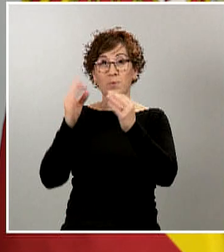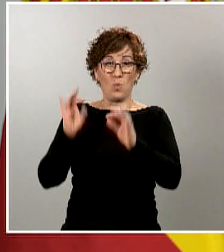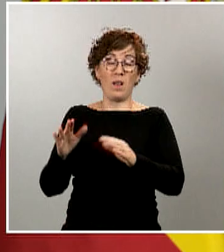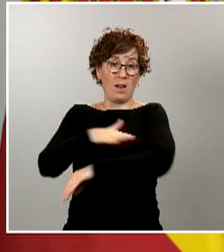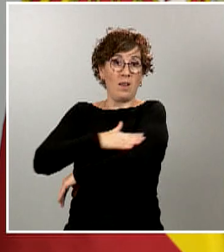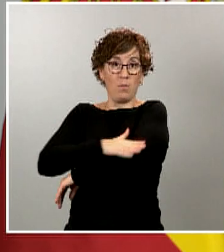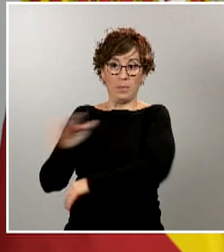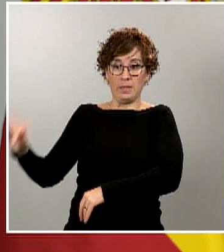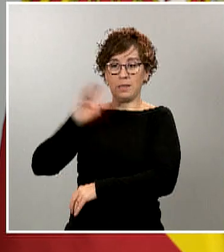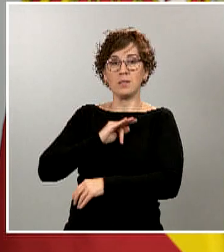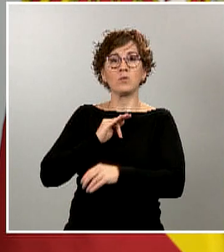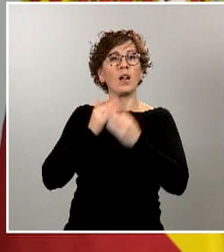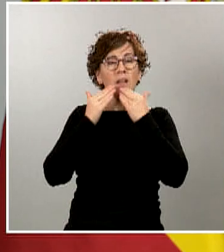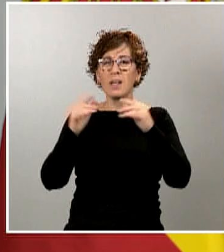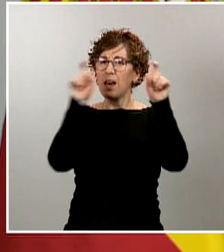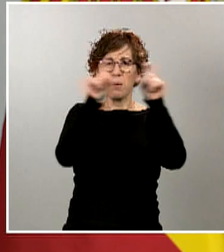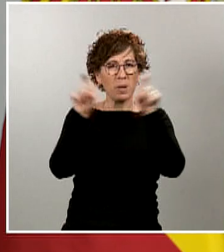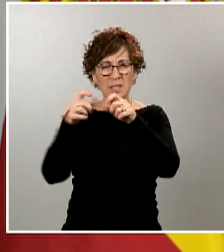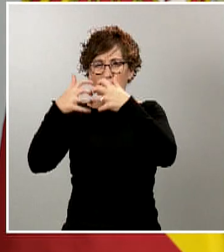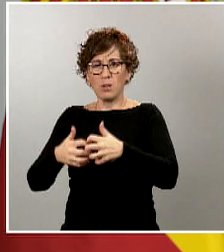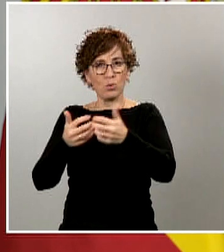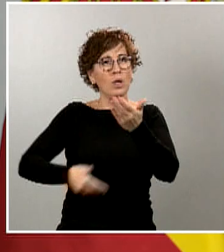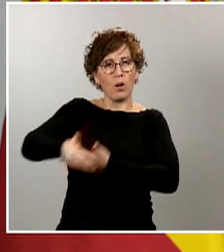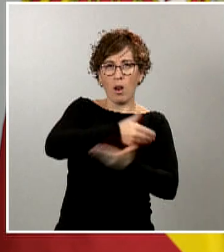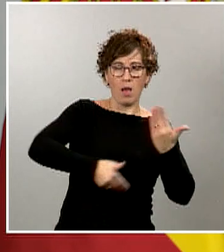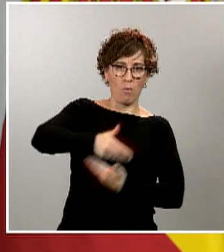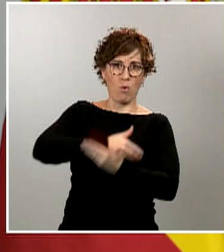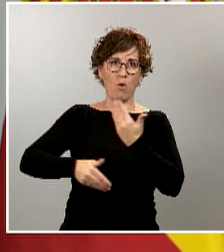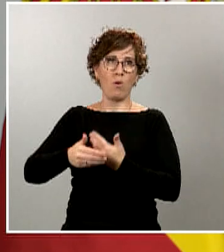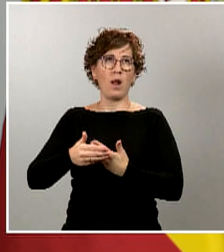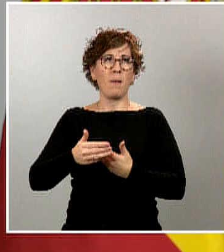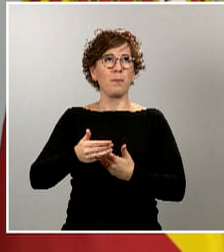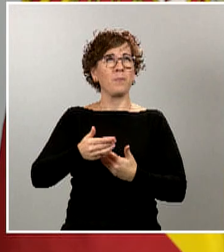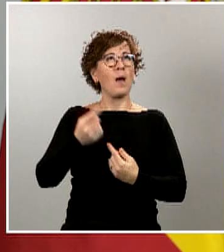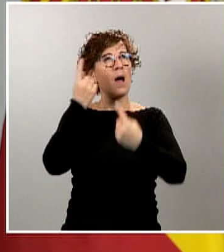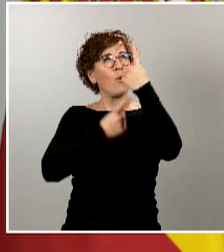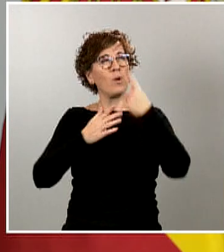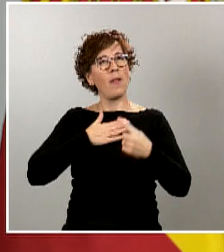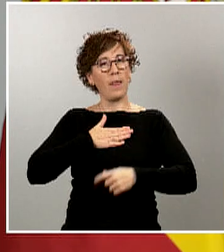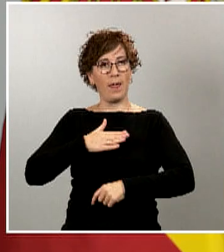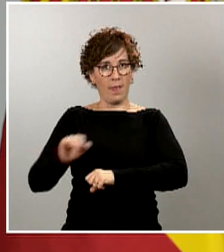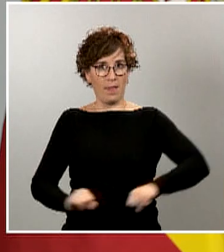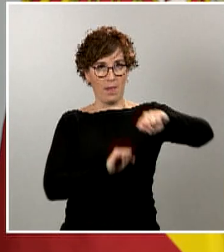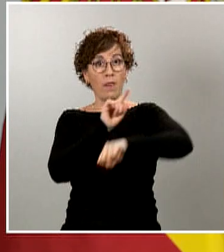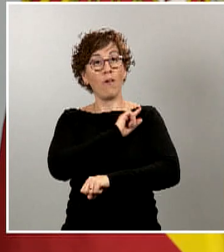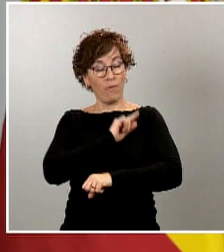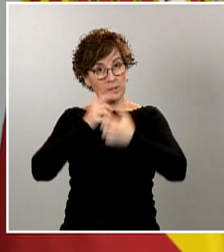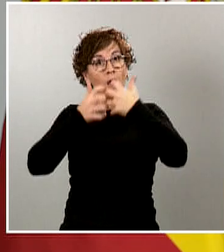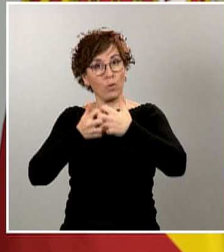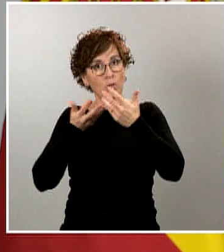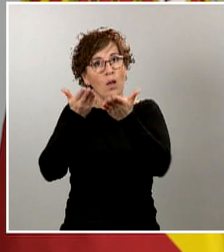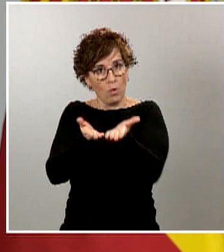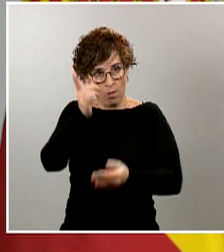que han colaborado en este momento, alguna industria de defensa que ha estado precisamente también ayudando a estos